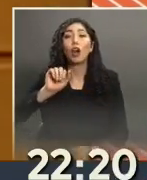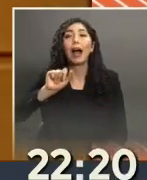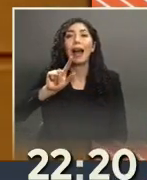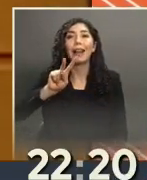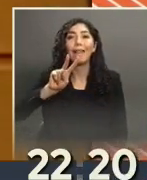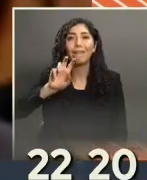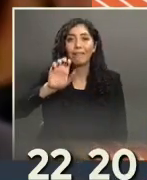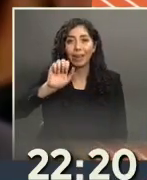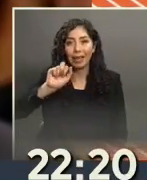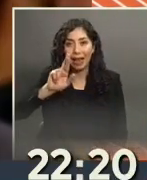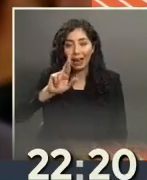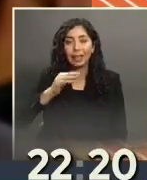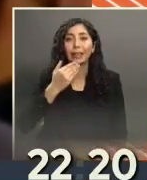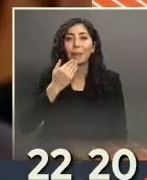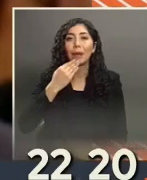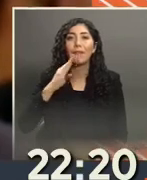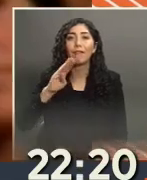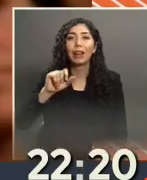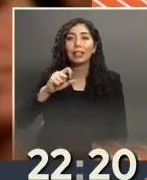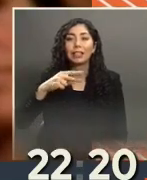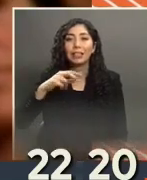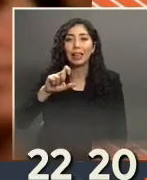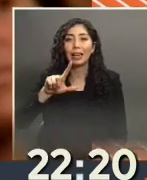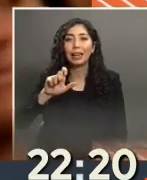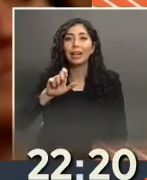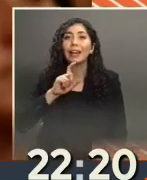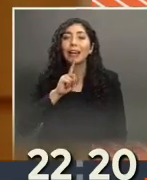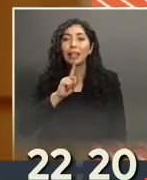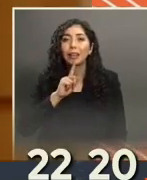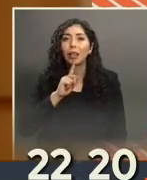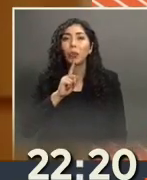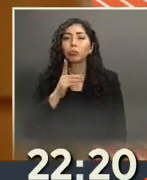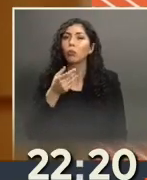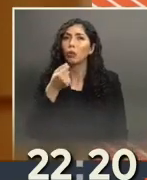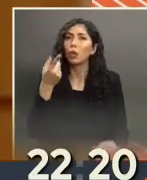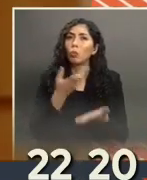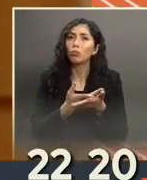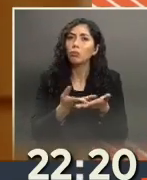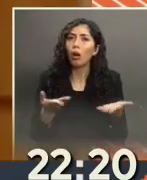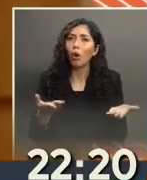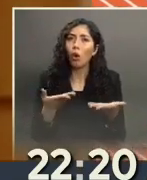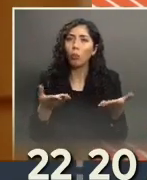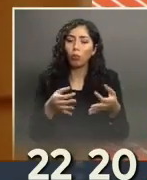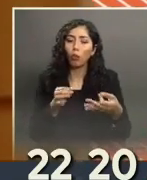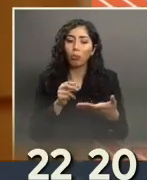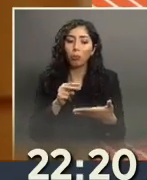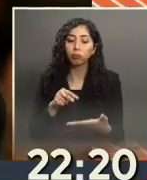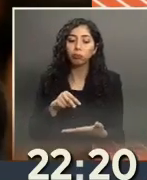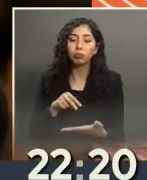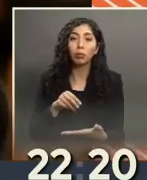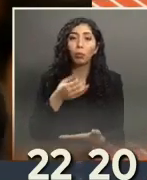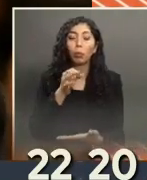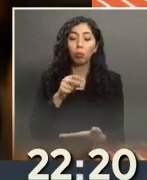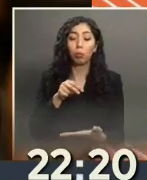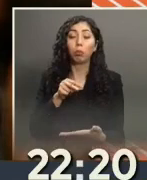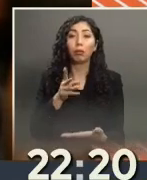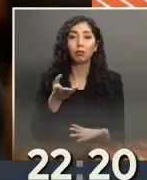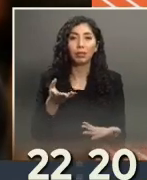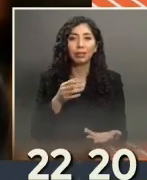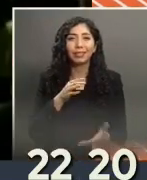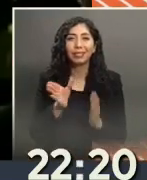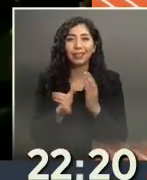donde sectores del ads usaron el uso de torpedos por parte de la ex ministra de defensa pese a eso alvear se bajó